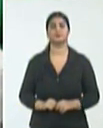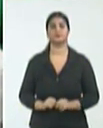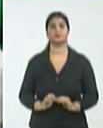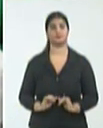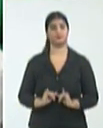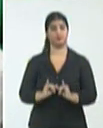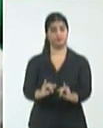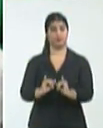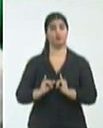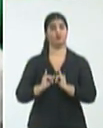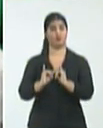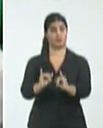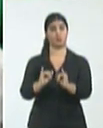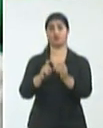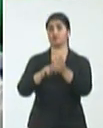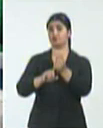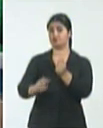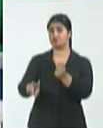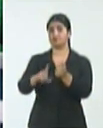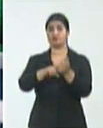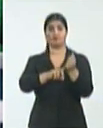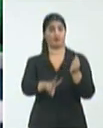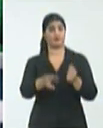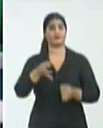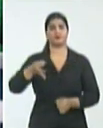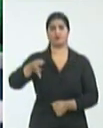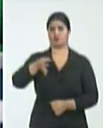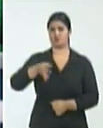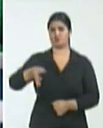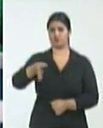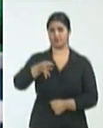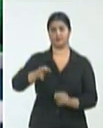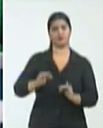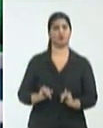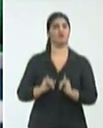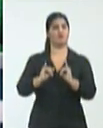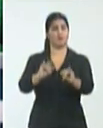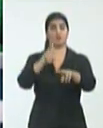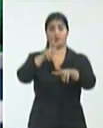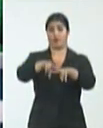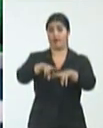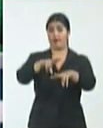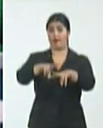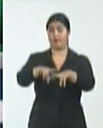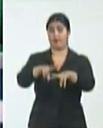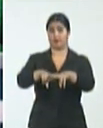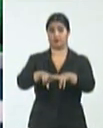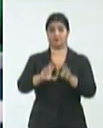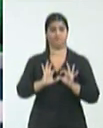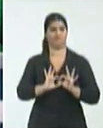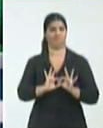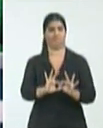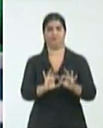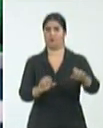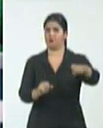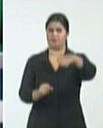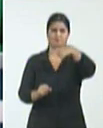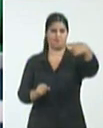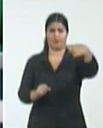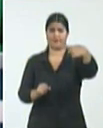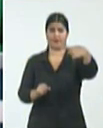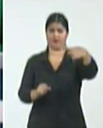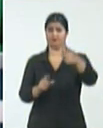siempre es habitual y la población lo pide, La Habana con el % número mayor de muestras